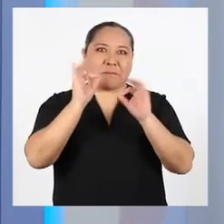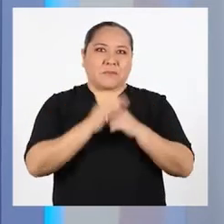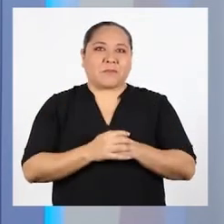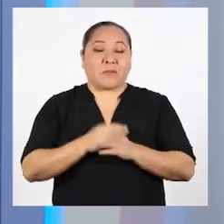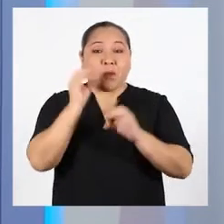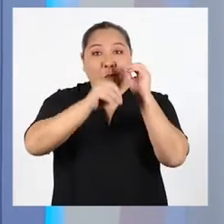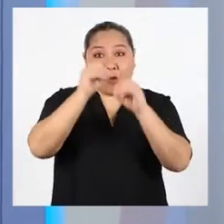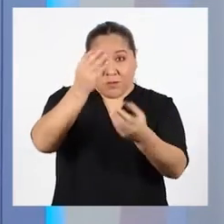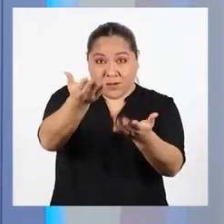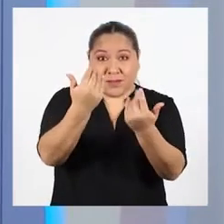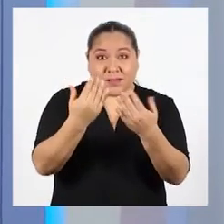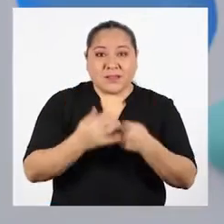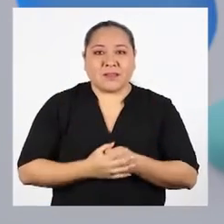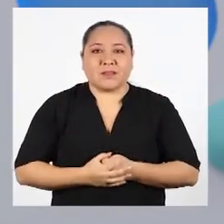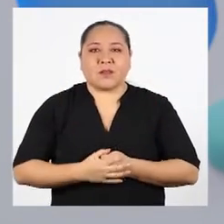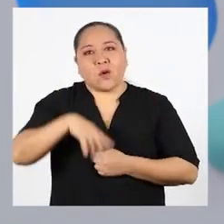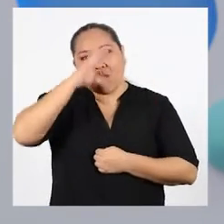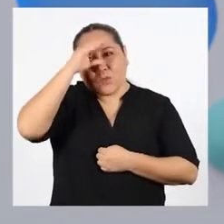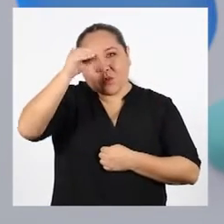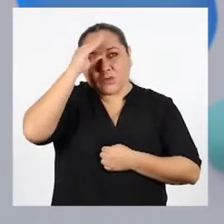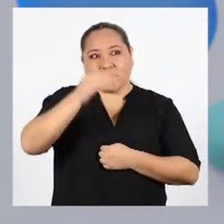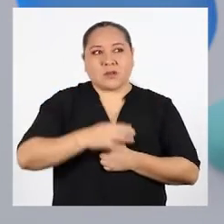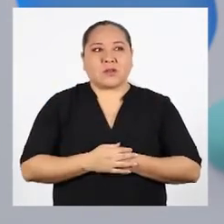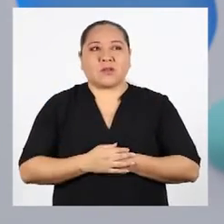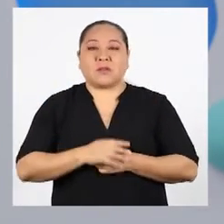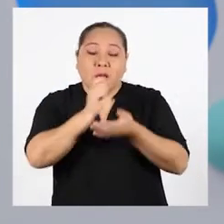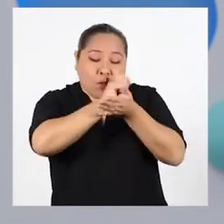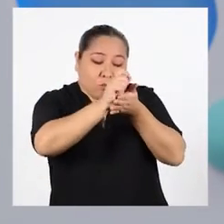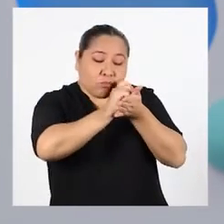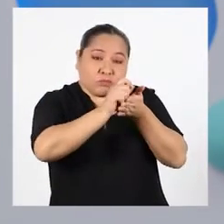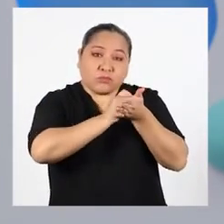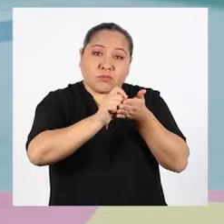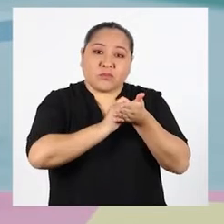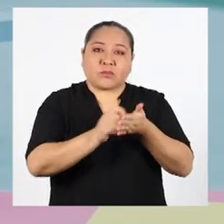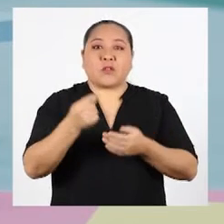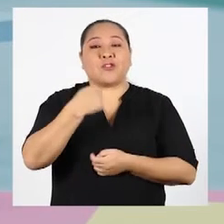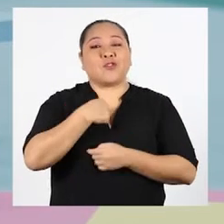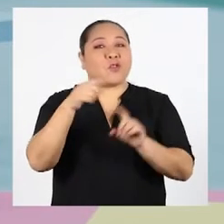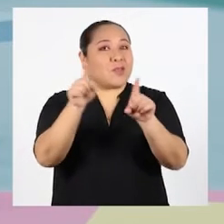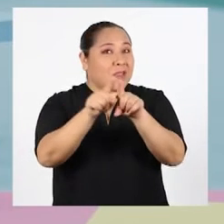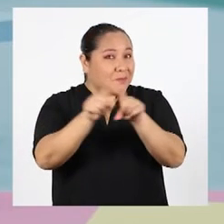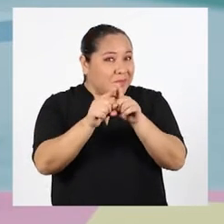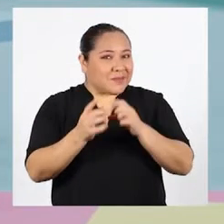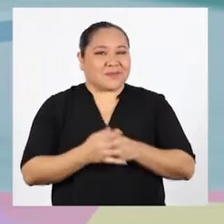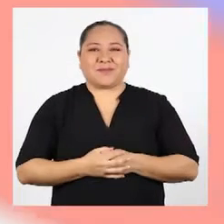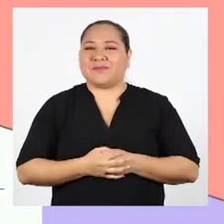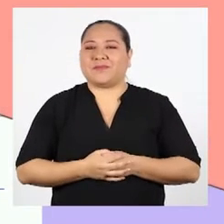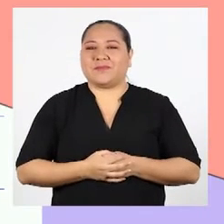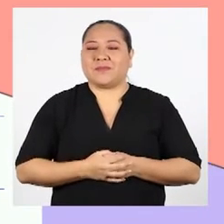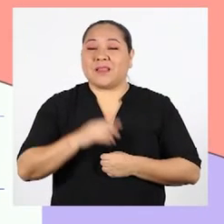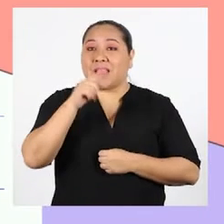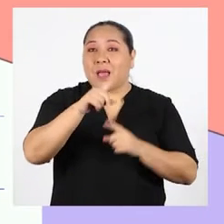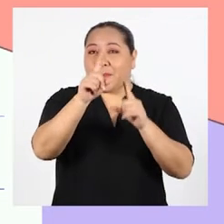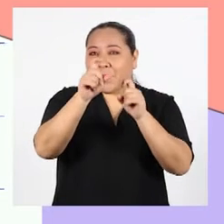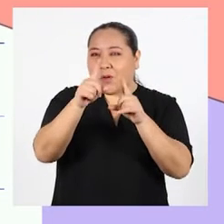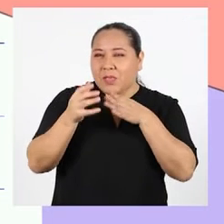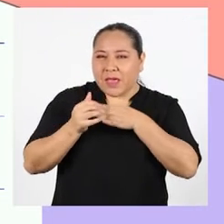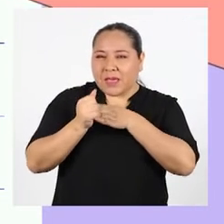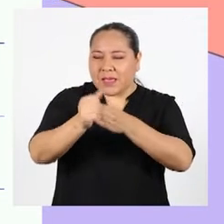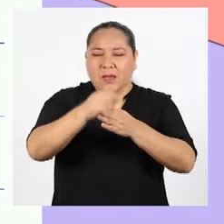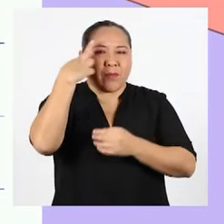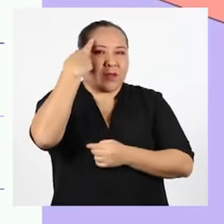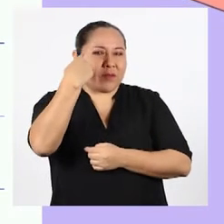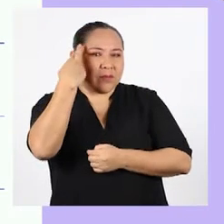genial! Plantelas. Chicas y chicos, tomen nota. Yo también. Las preguntas guías